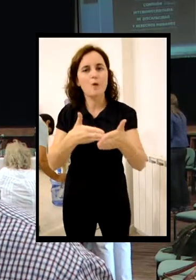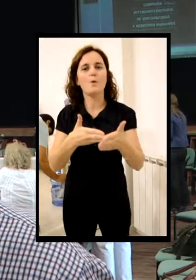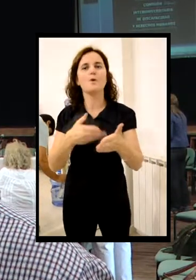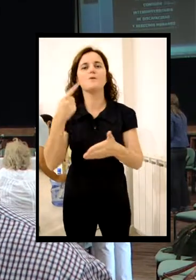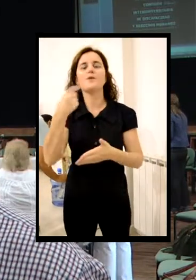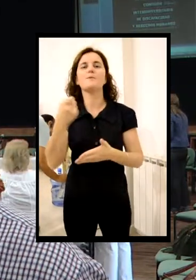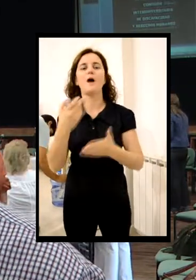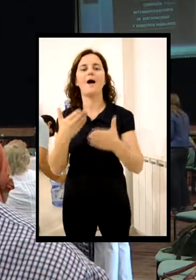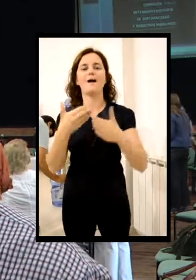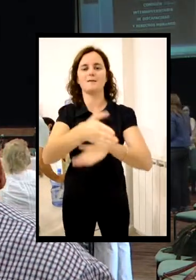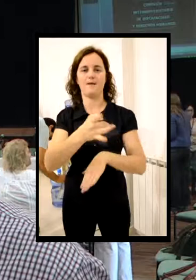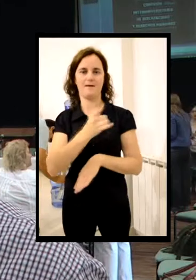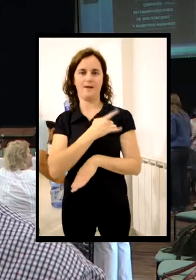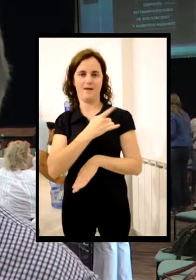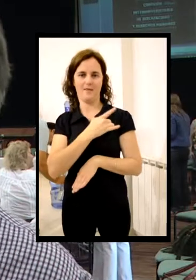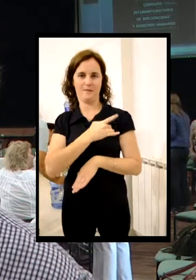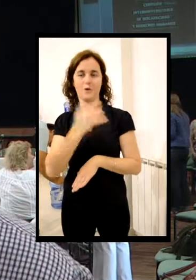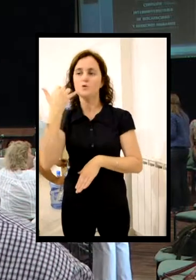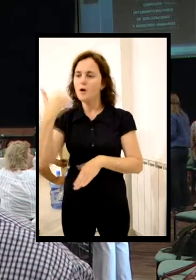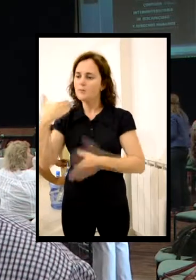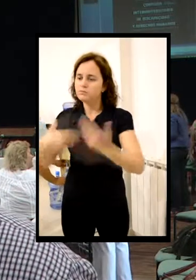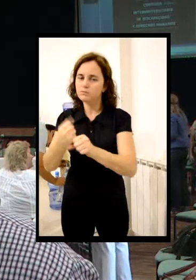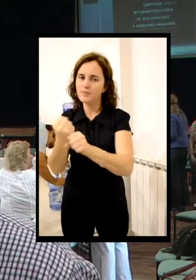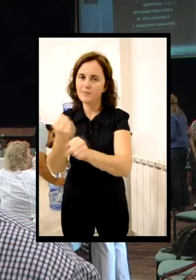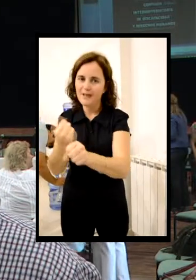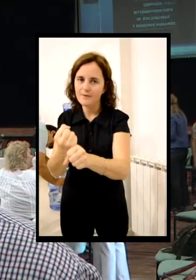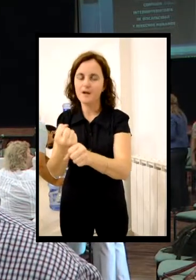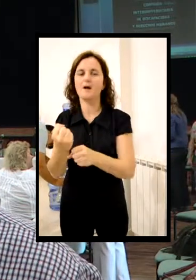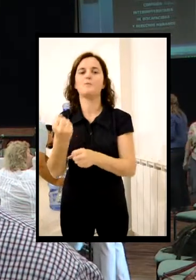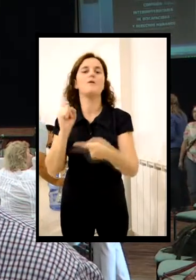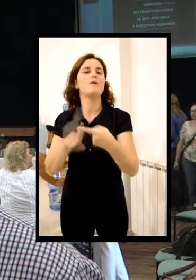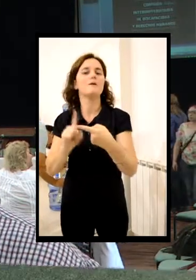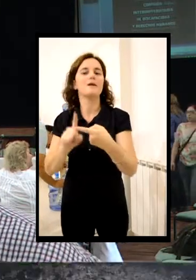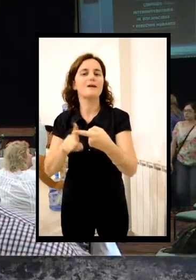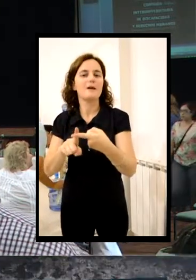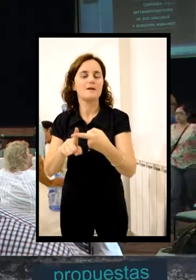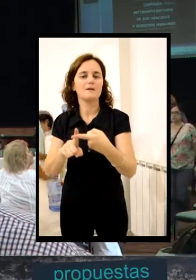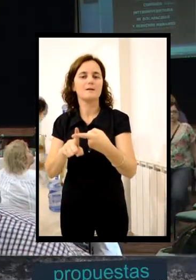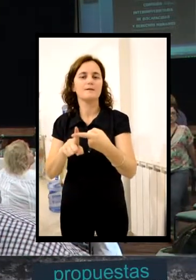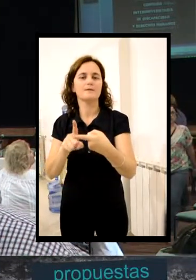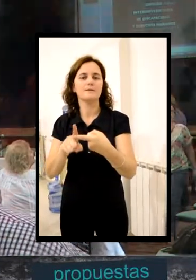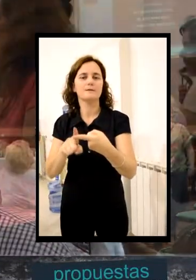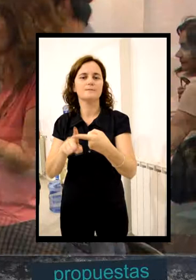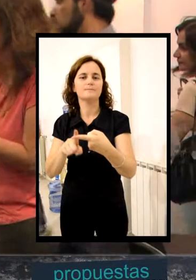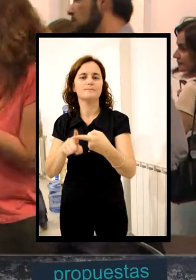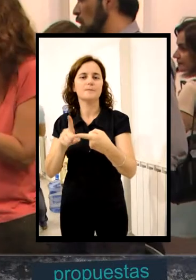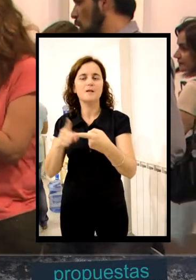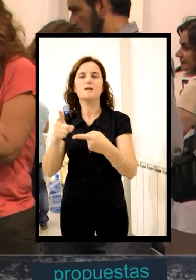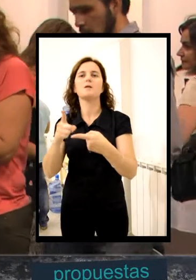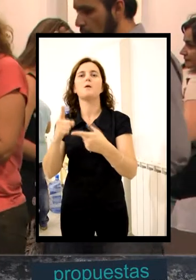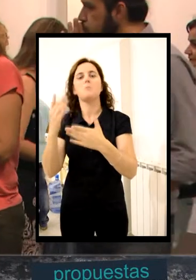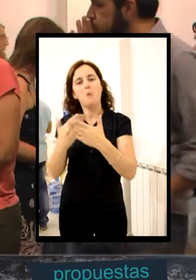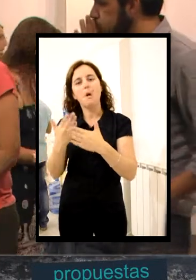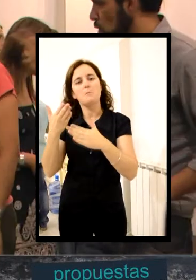accesibilidad académica venimos trabajando fuertemente en todo lo que son los programas y